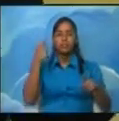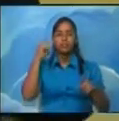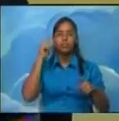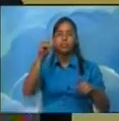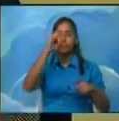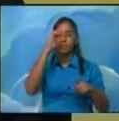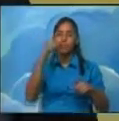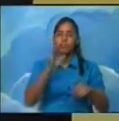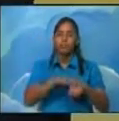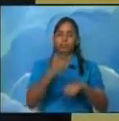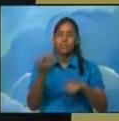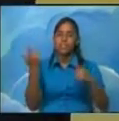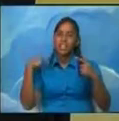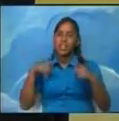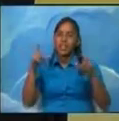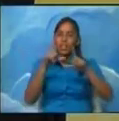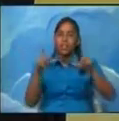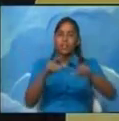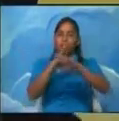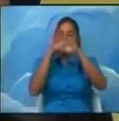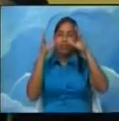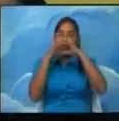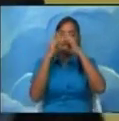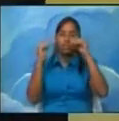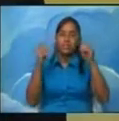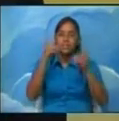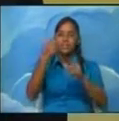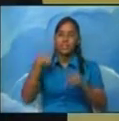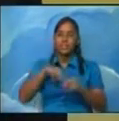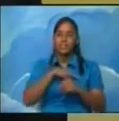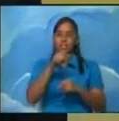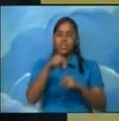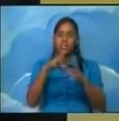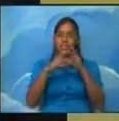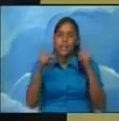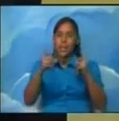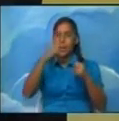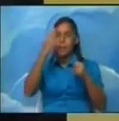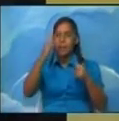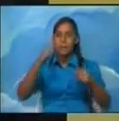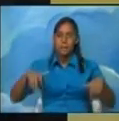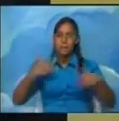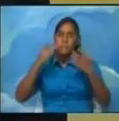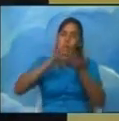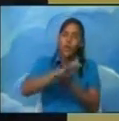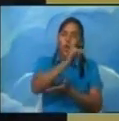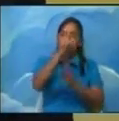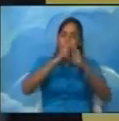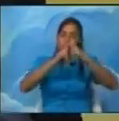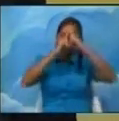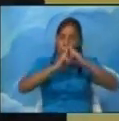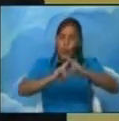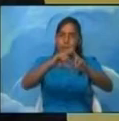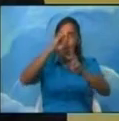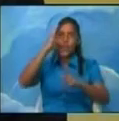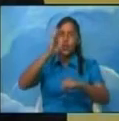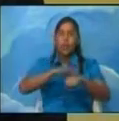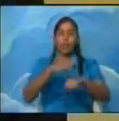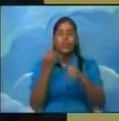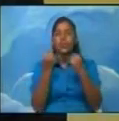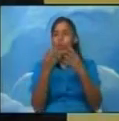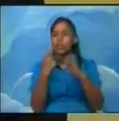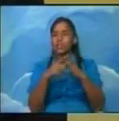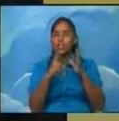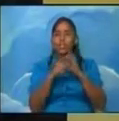Dios porque cargan los matutinos en sus carros. Nosotros hoy le damos gloria y honra a Dios porque cuántas